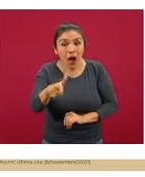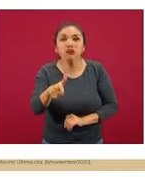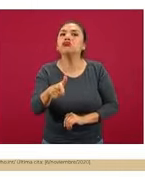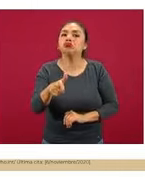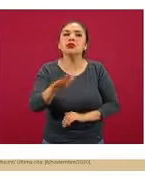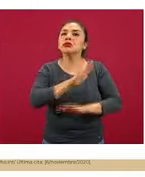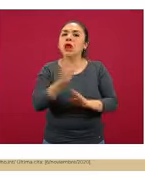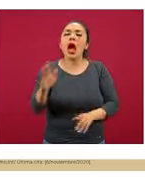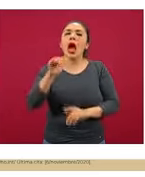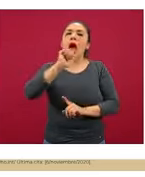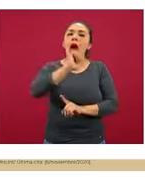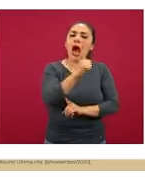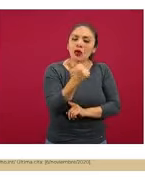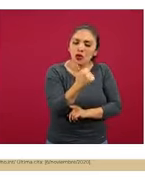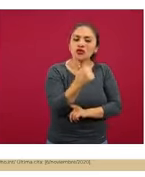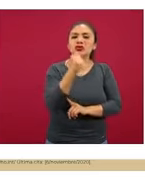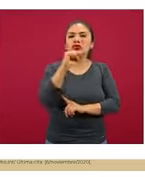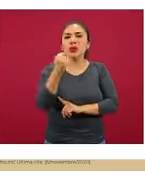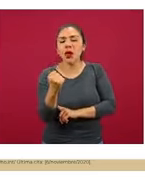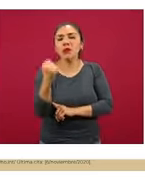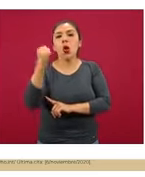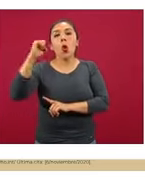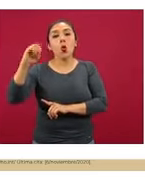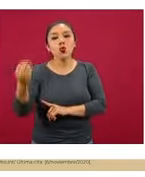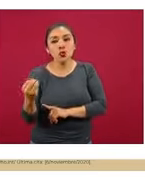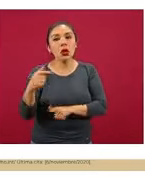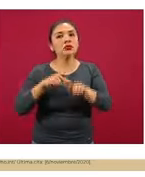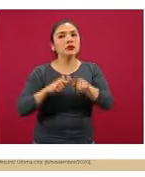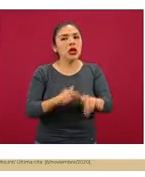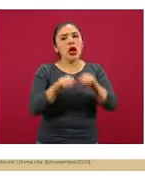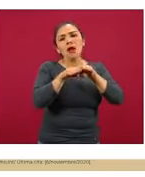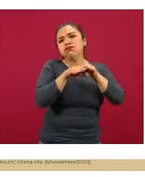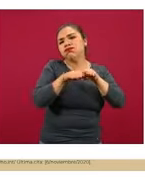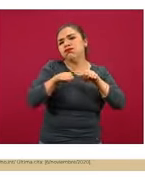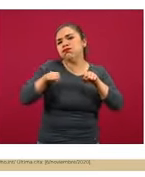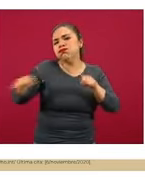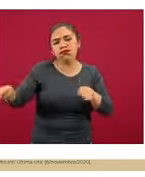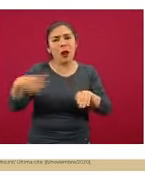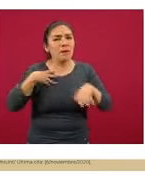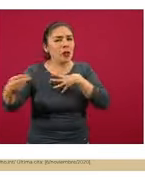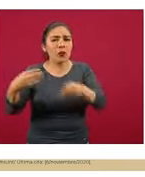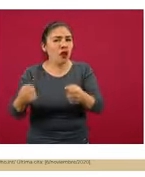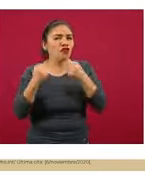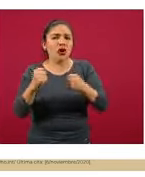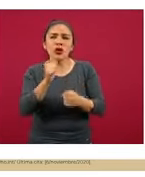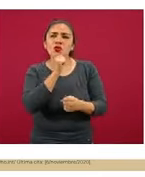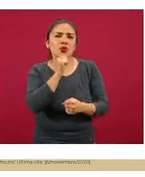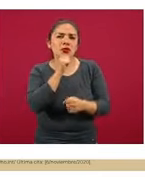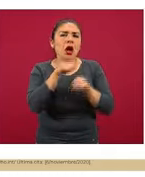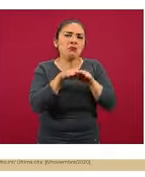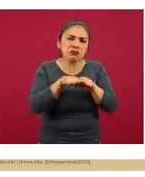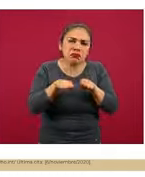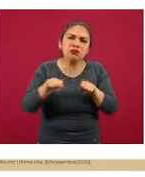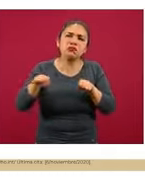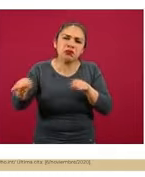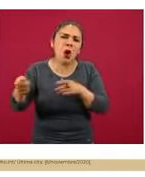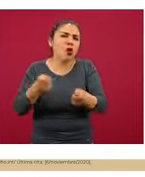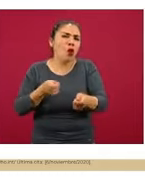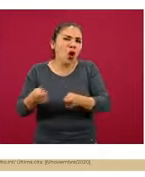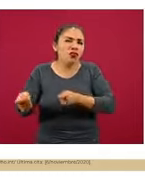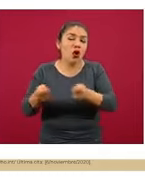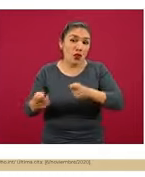ya todo el mes de agosto, septiembre, octubre, mantienen una transmisión un poco más basal. Veamos que esa transmisión todavía no